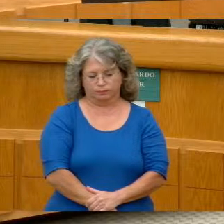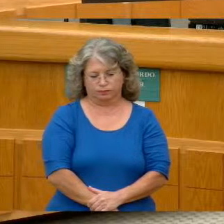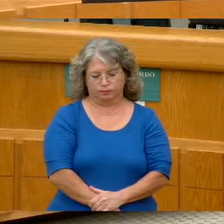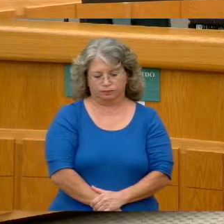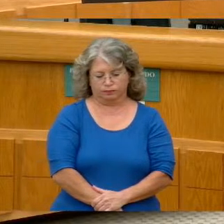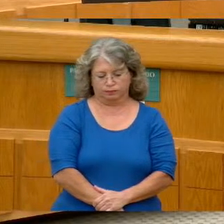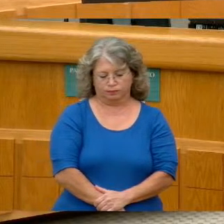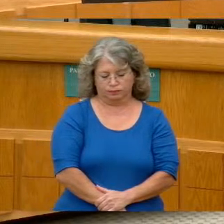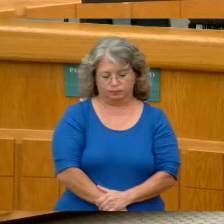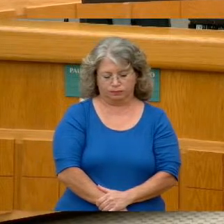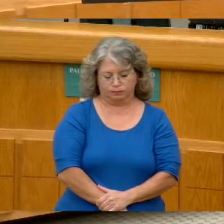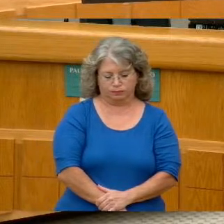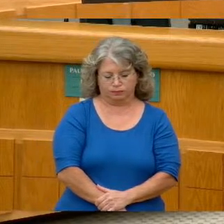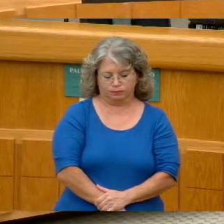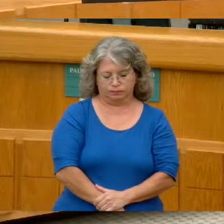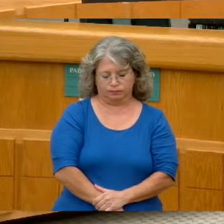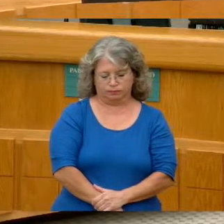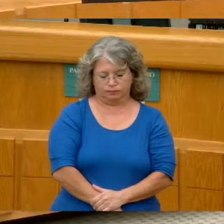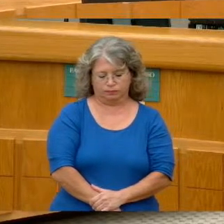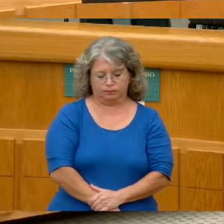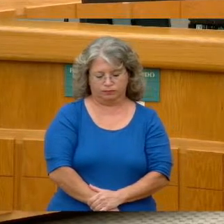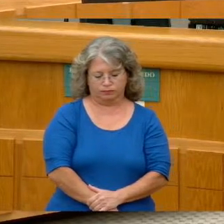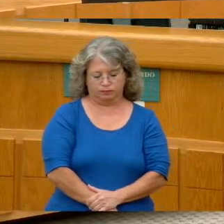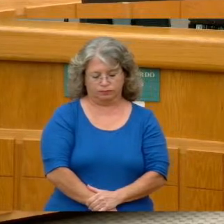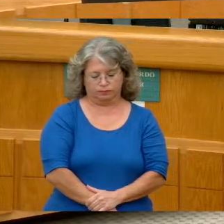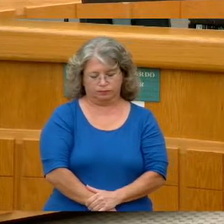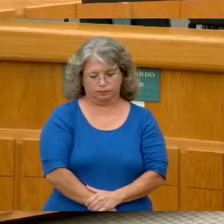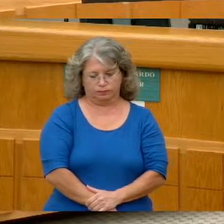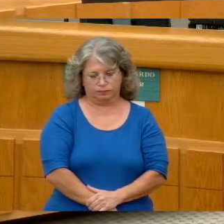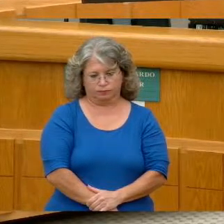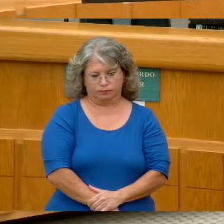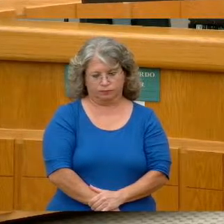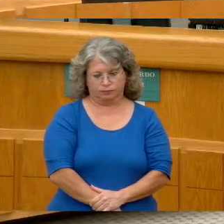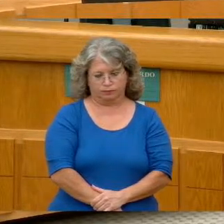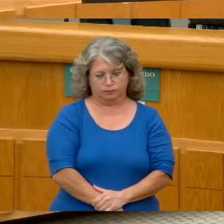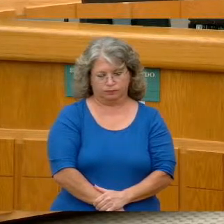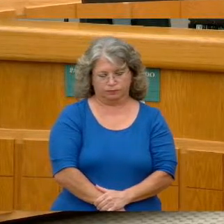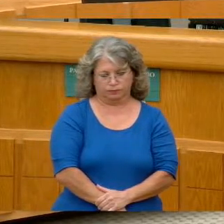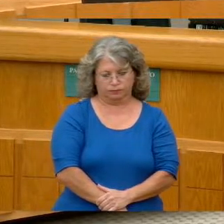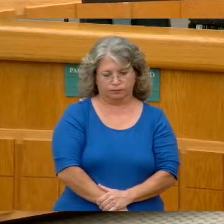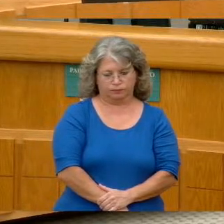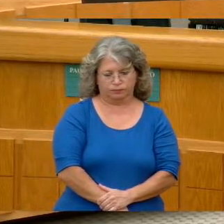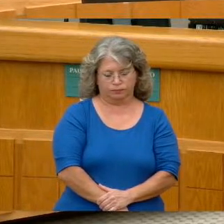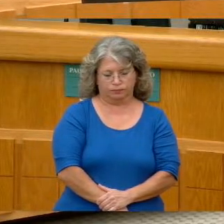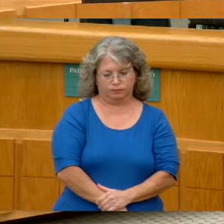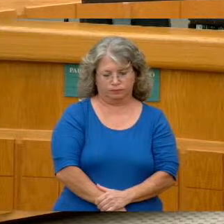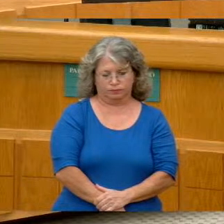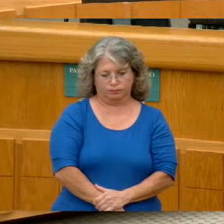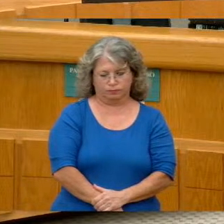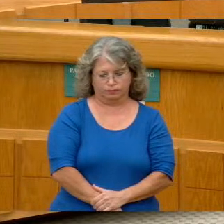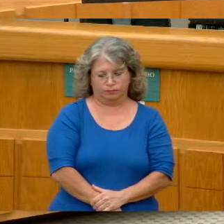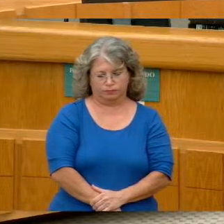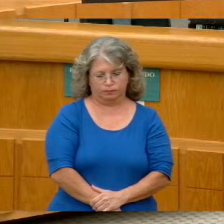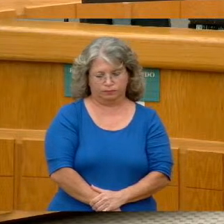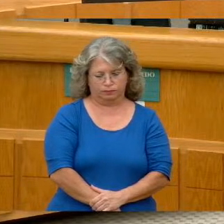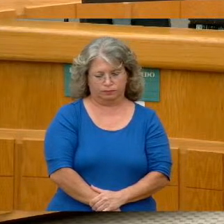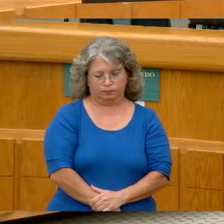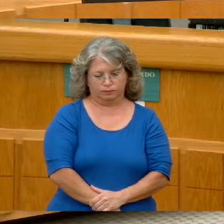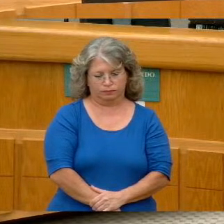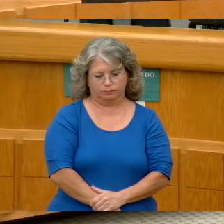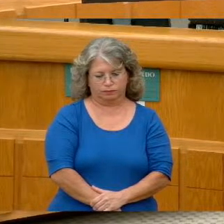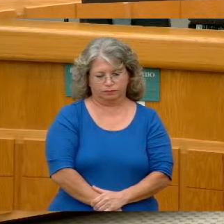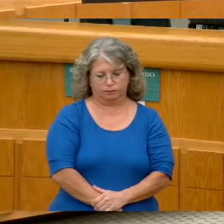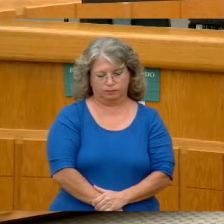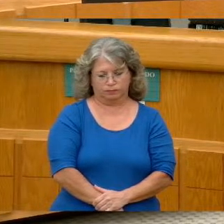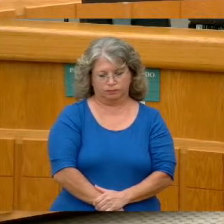y puede probarlo teniendo una vela frente a usted. Si sopla y apaga la vela, entonces el cubrebocas no lo va a proteger, como lo demostró la